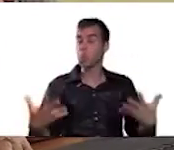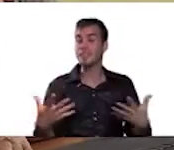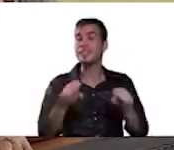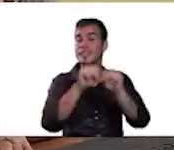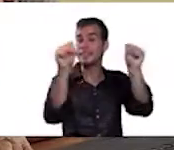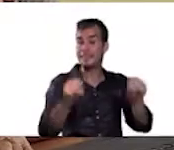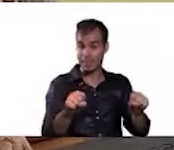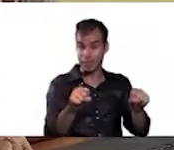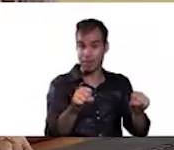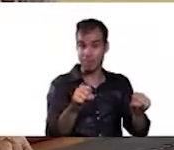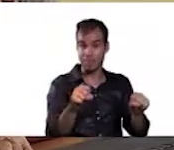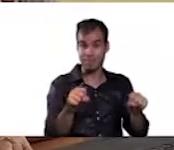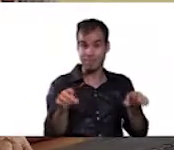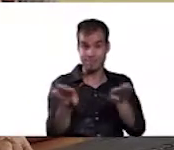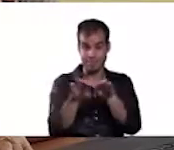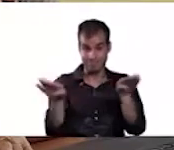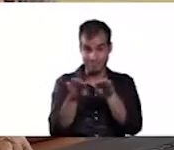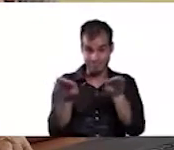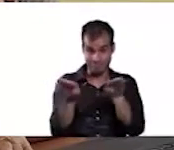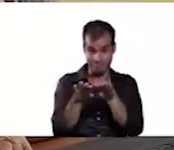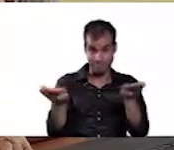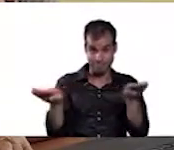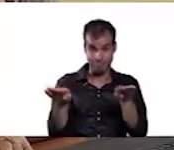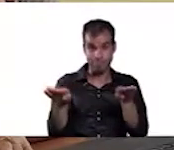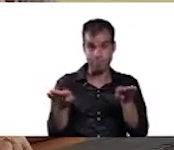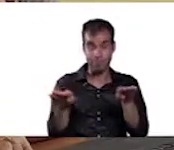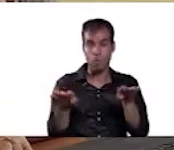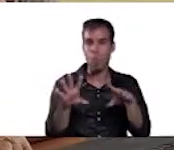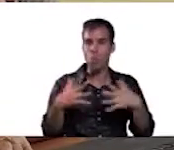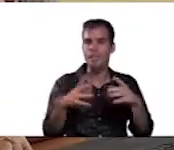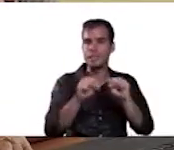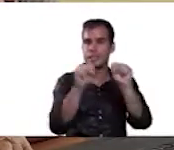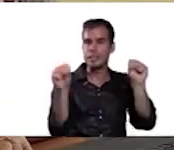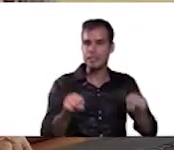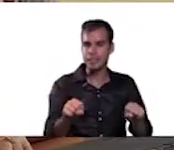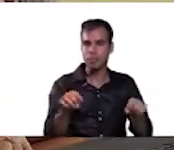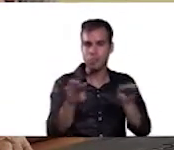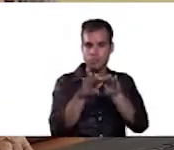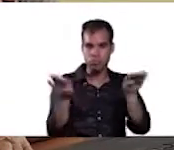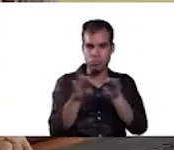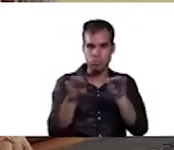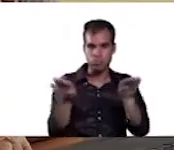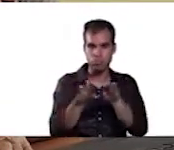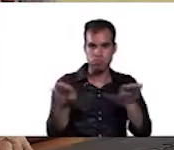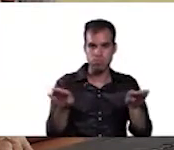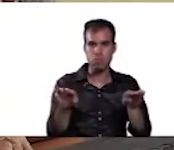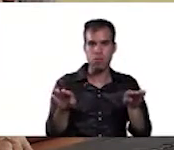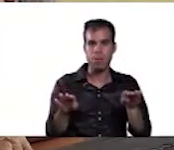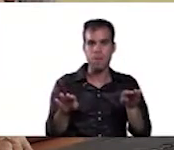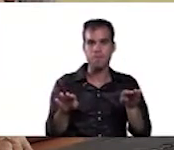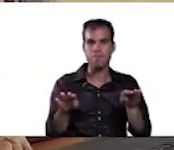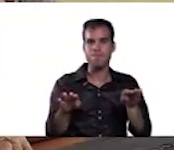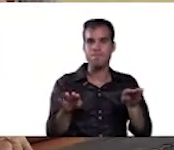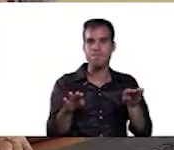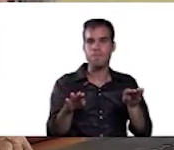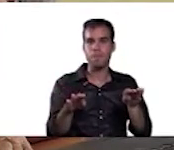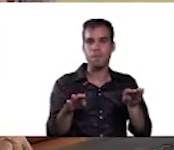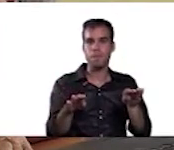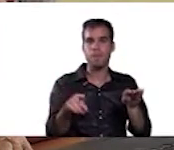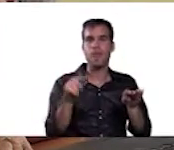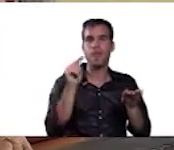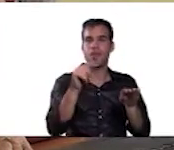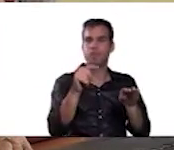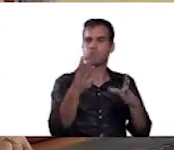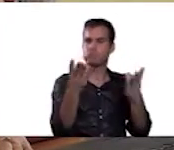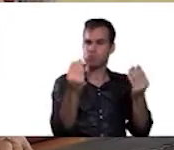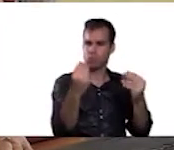sistemas de equilibrio heterogéneo. ¿Cuáles son los sistemas de equilibrio heterogéneo? Como lo dice el prefijo hetero,